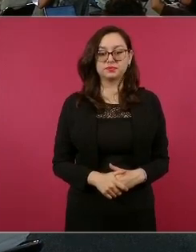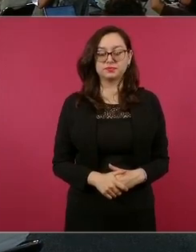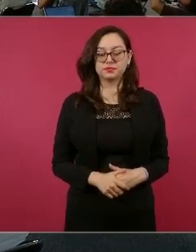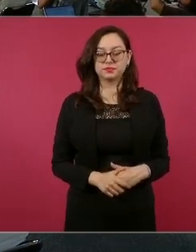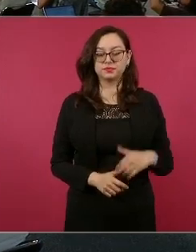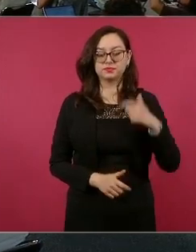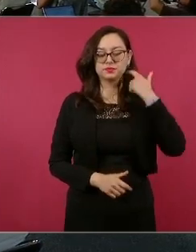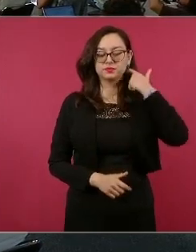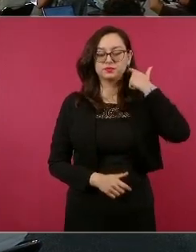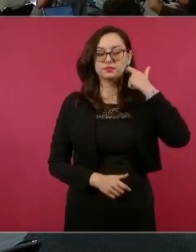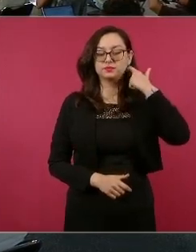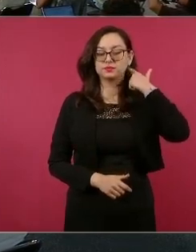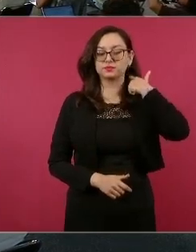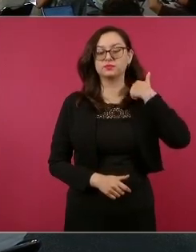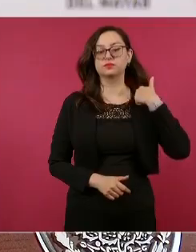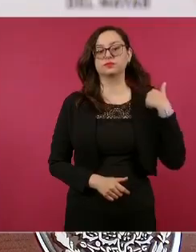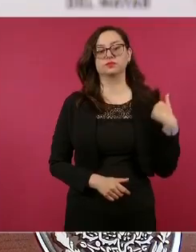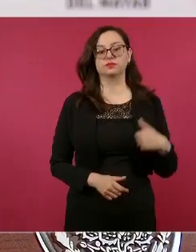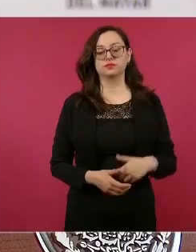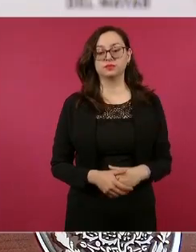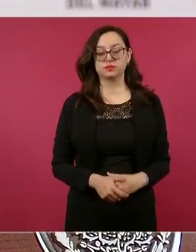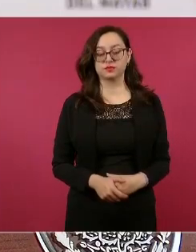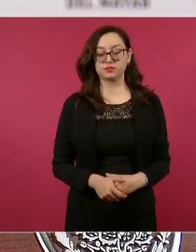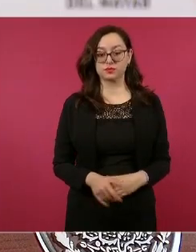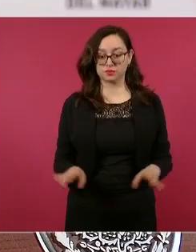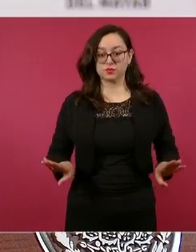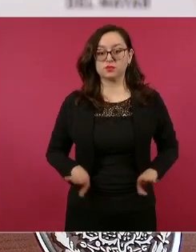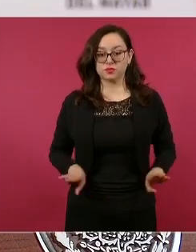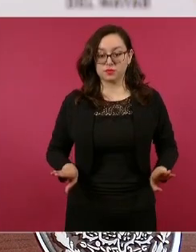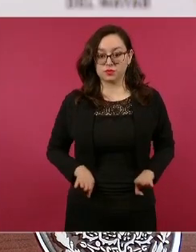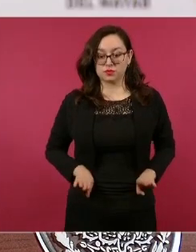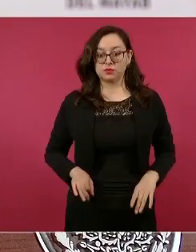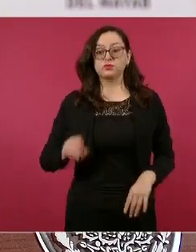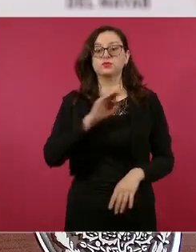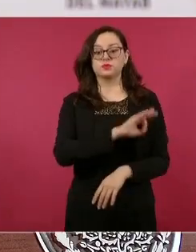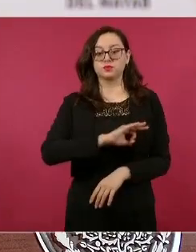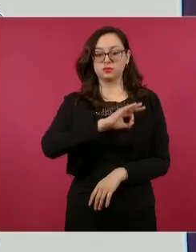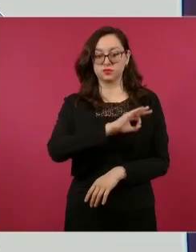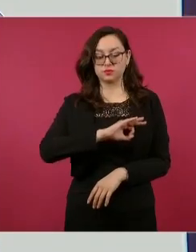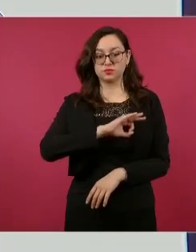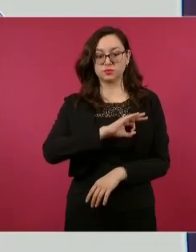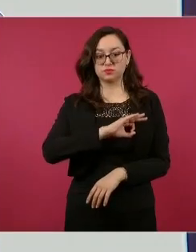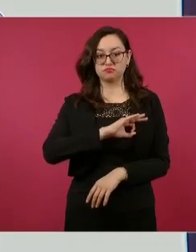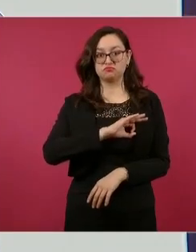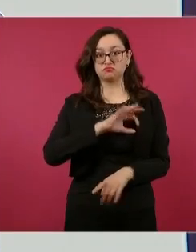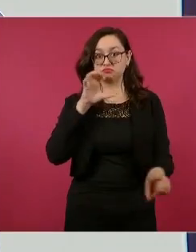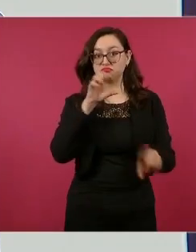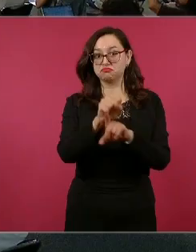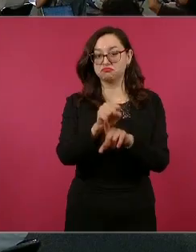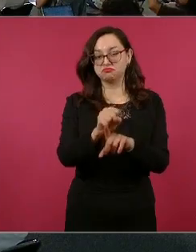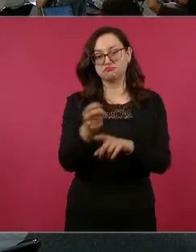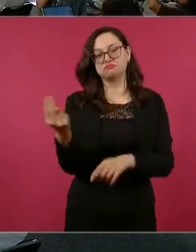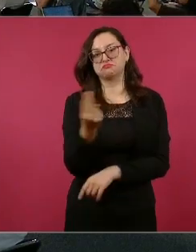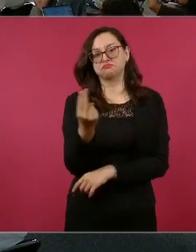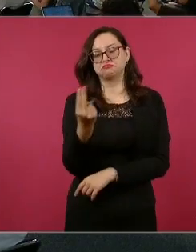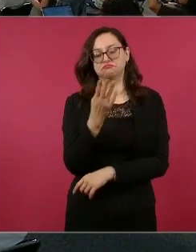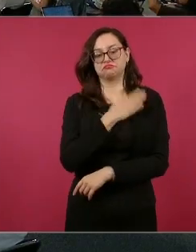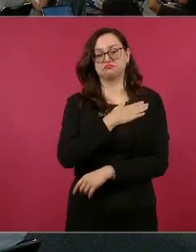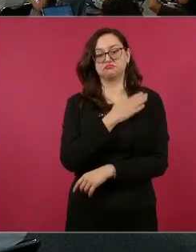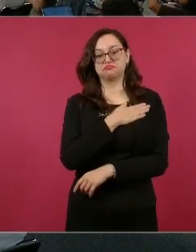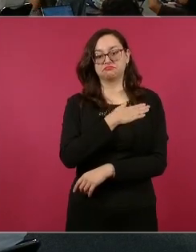Y no olvidar que solo siendo buenos podemos ser felices. Presidente, no se refiere,